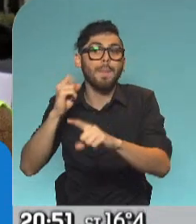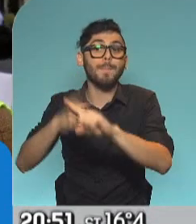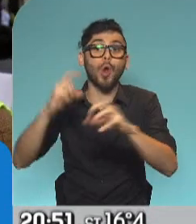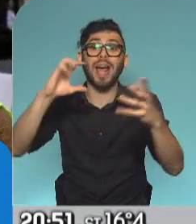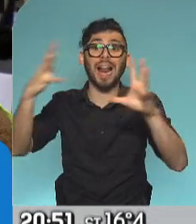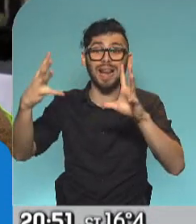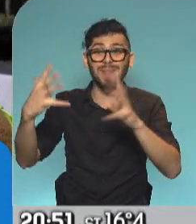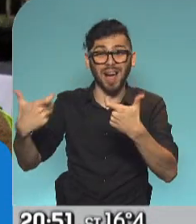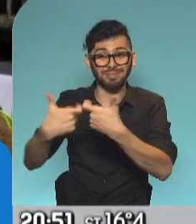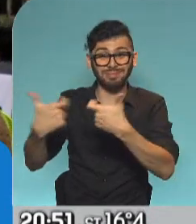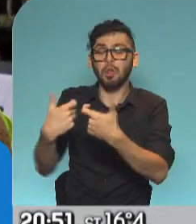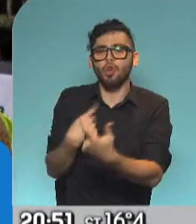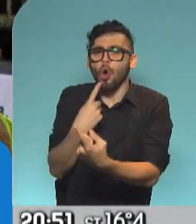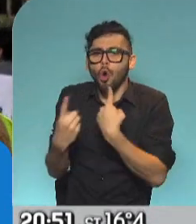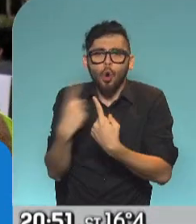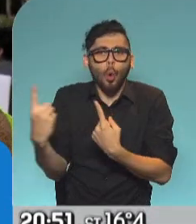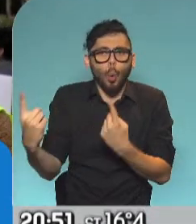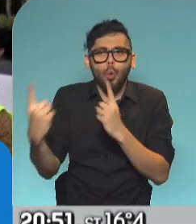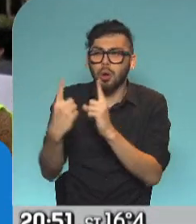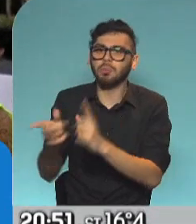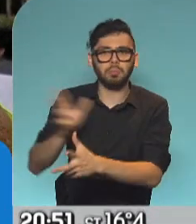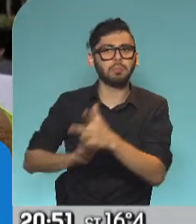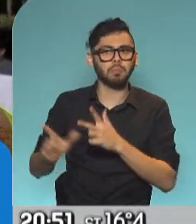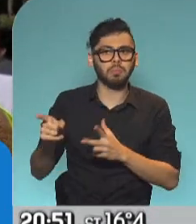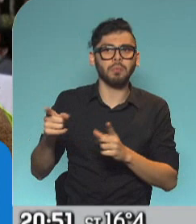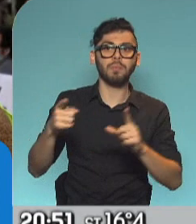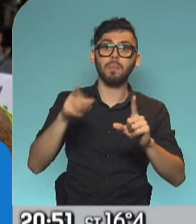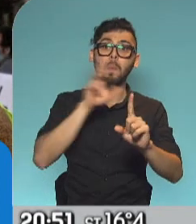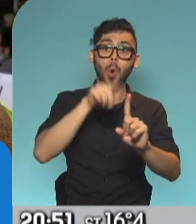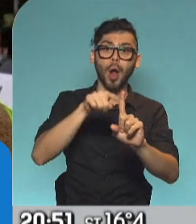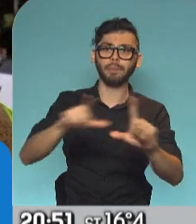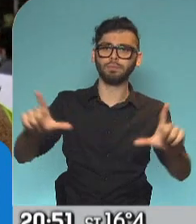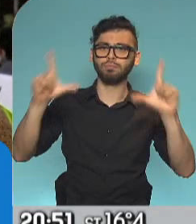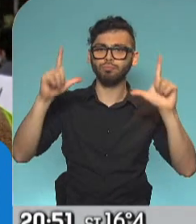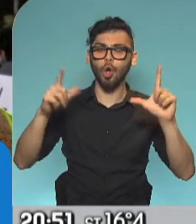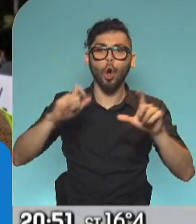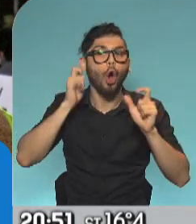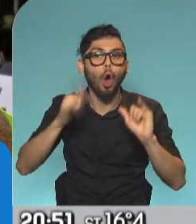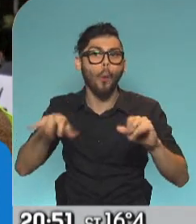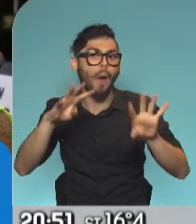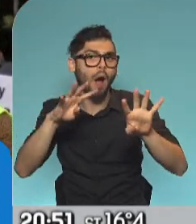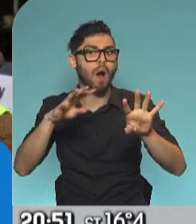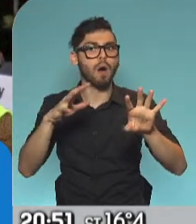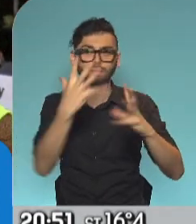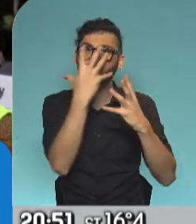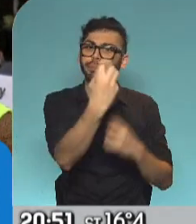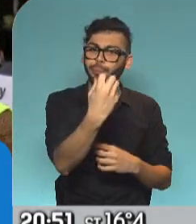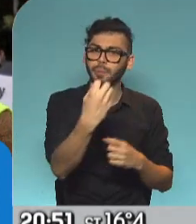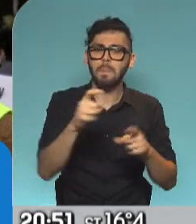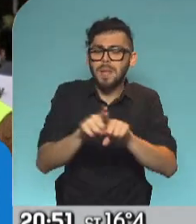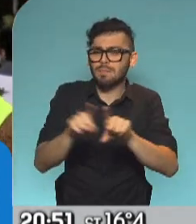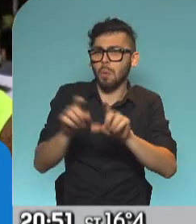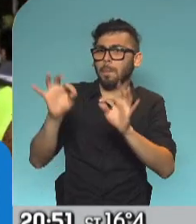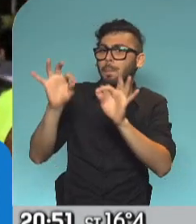una referencia. Ha generado ese impacto y esa repercusión en los más jóvenes, incluso en países tan lejanos como el caso de Argentina,